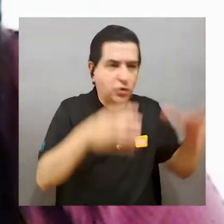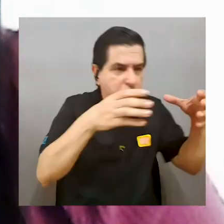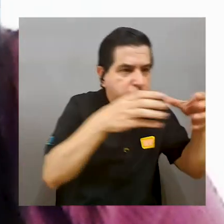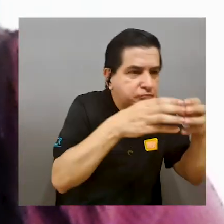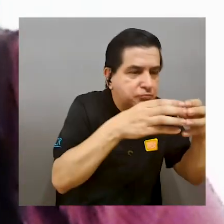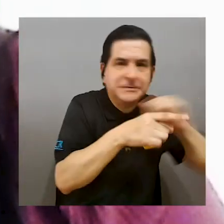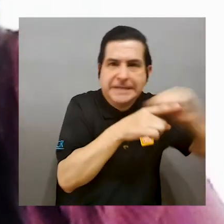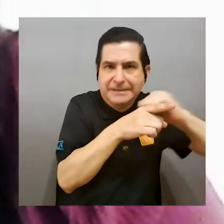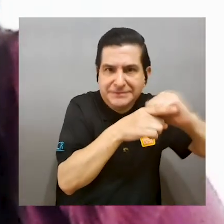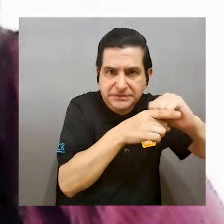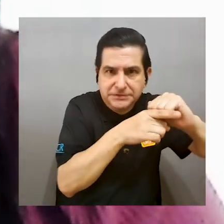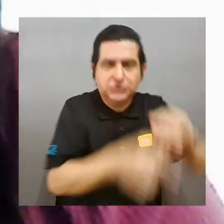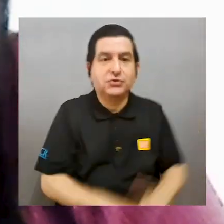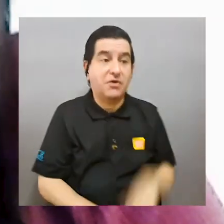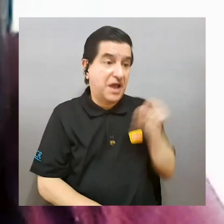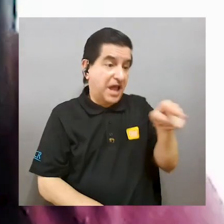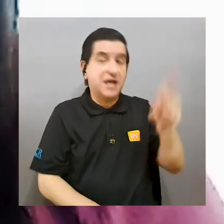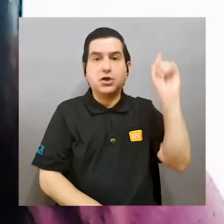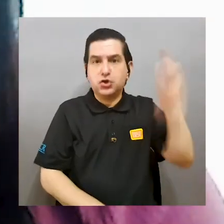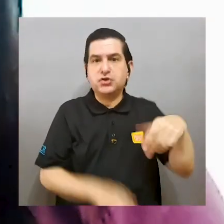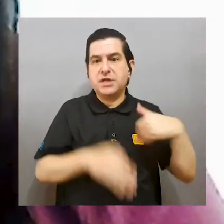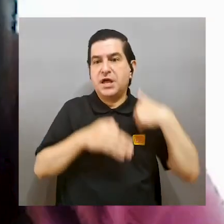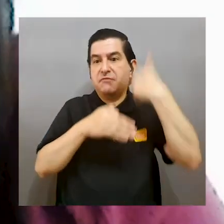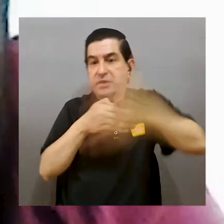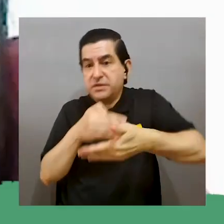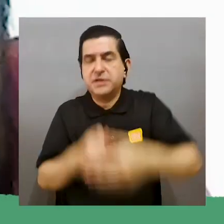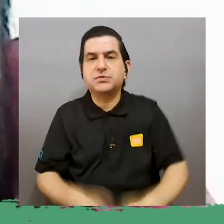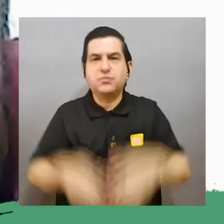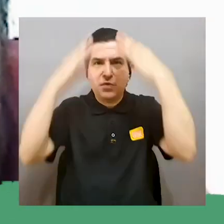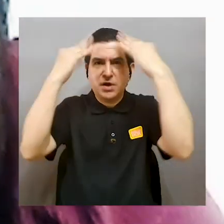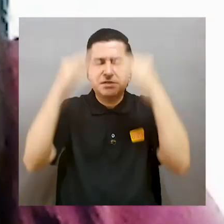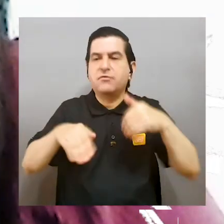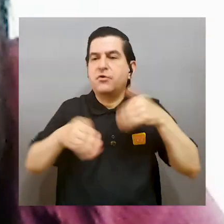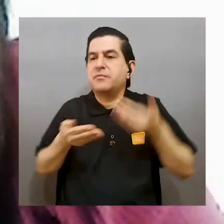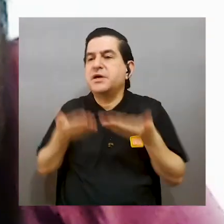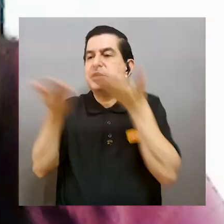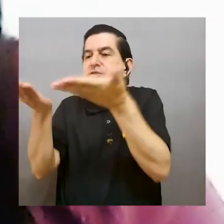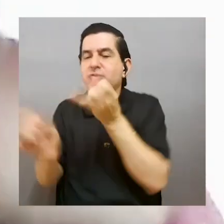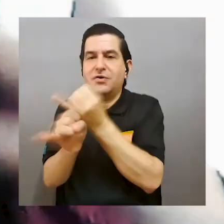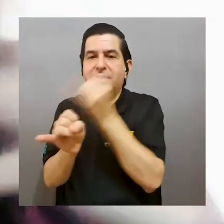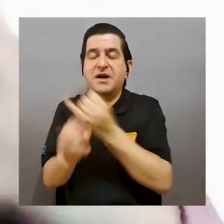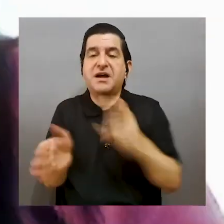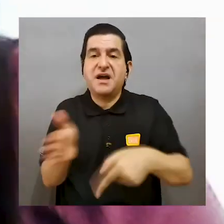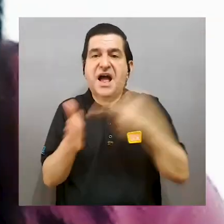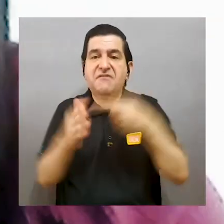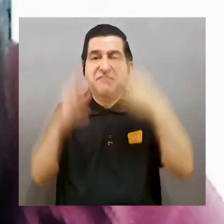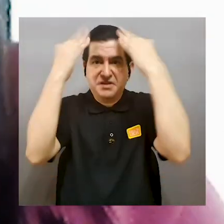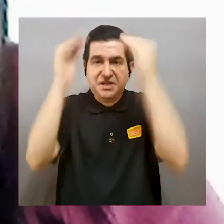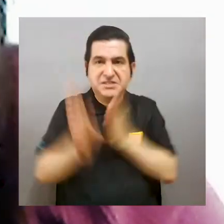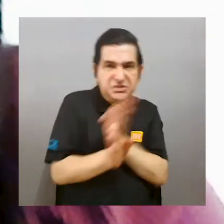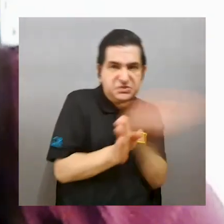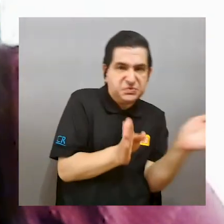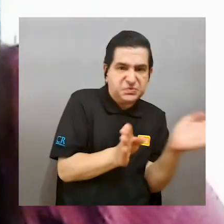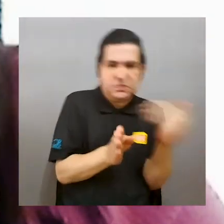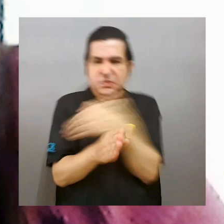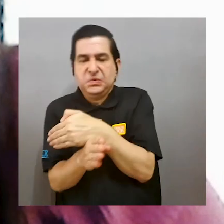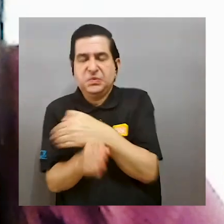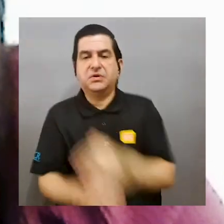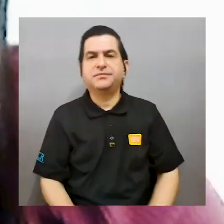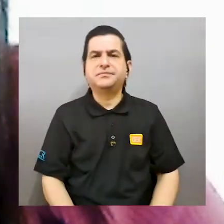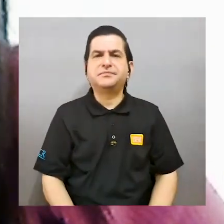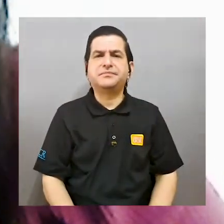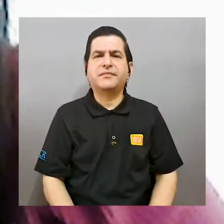docentes, digamos, para que sean capacitados, y esos tienen que llevarnos la información a la institución, y a veces la información se tergiversa.